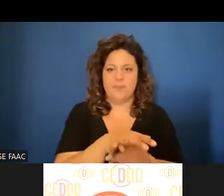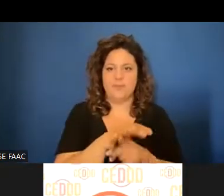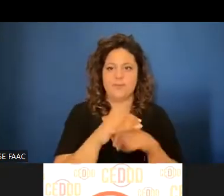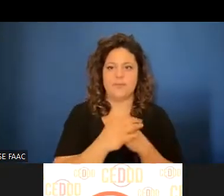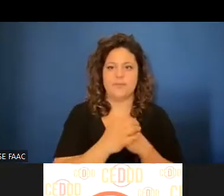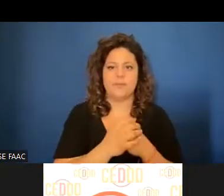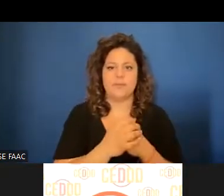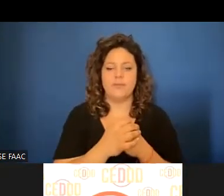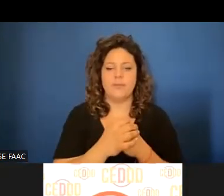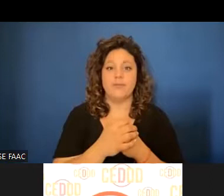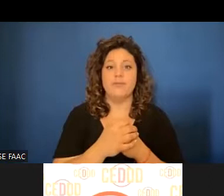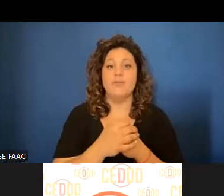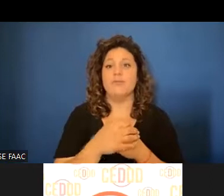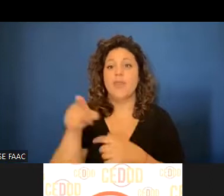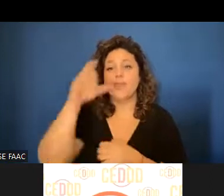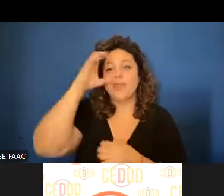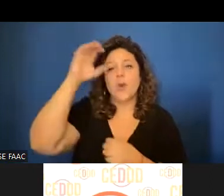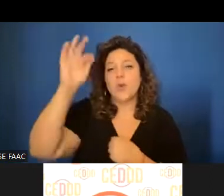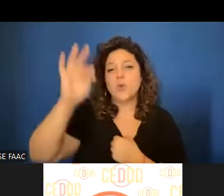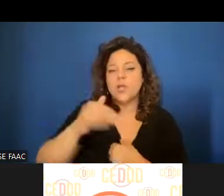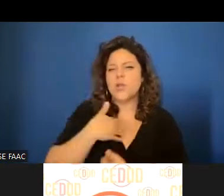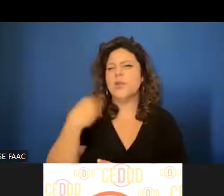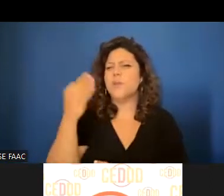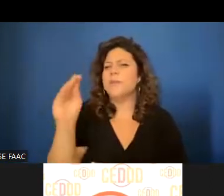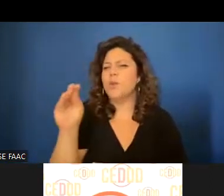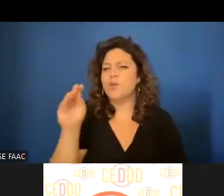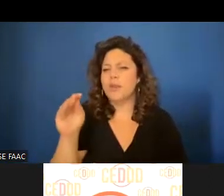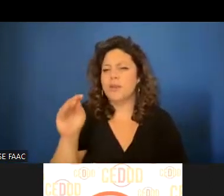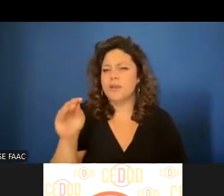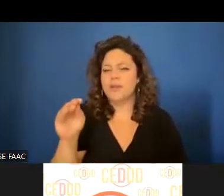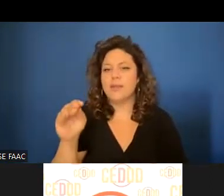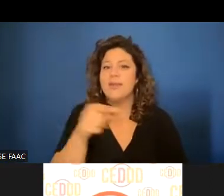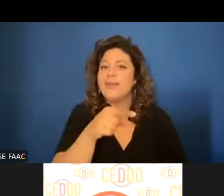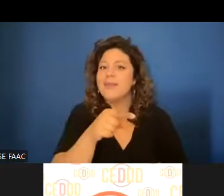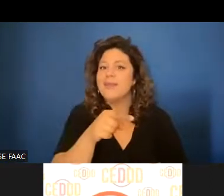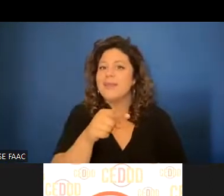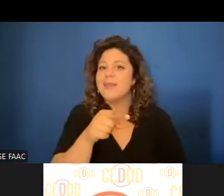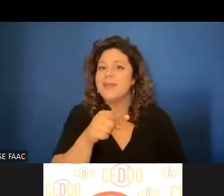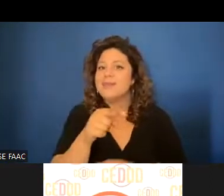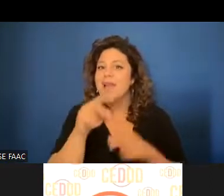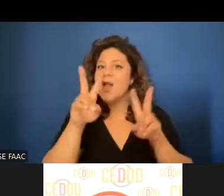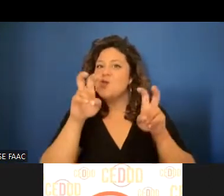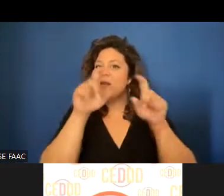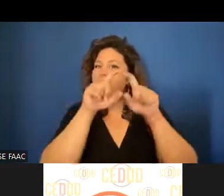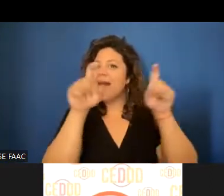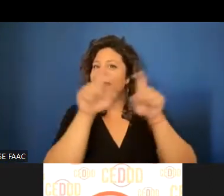persona con discapacidad o a una mujer que también se puede producir algún tipo de, o a un hombre, algún